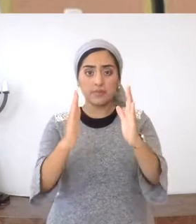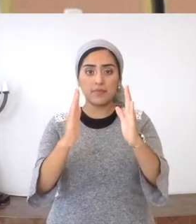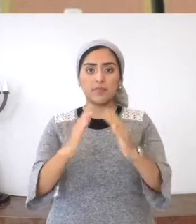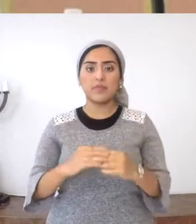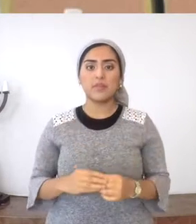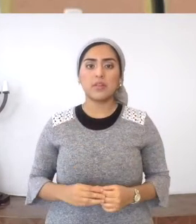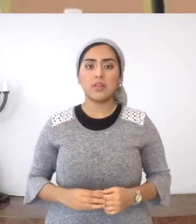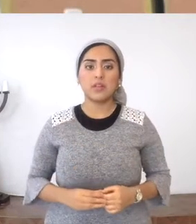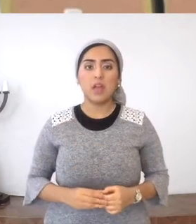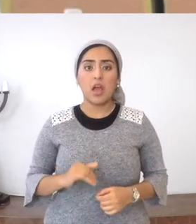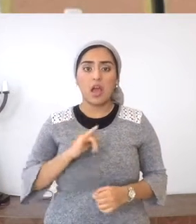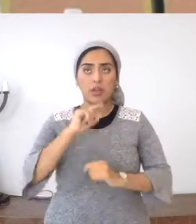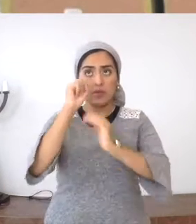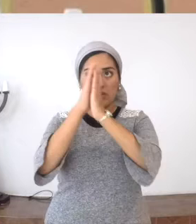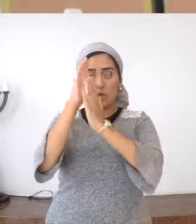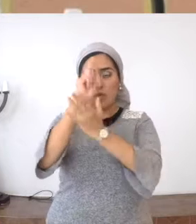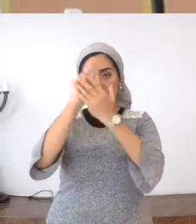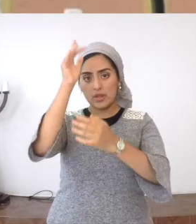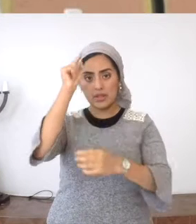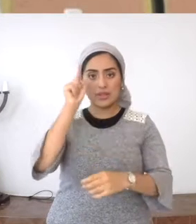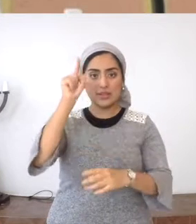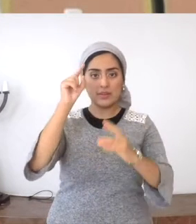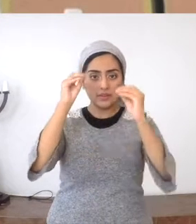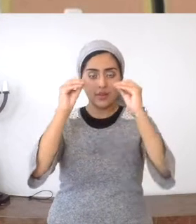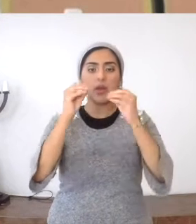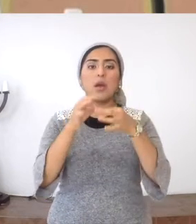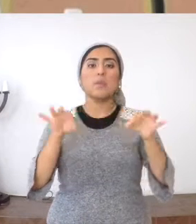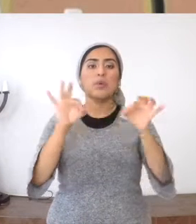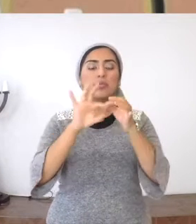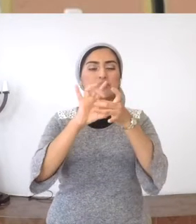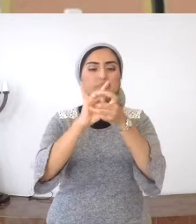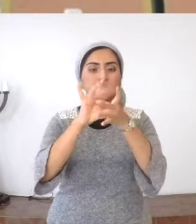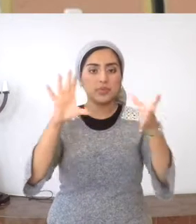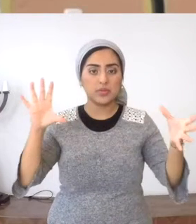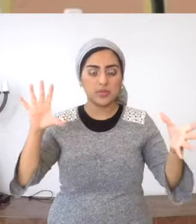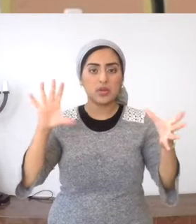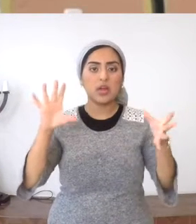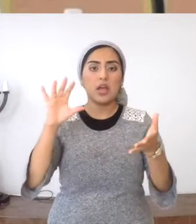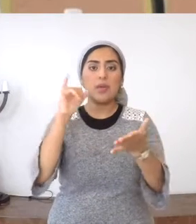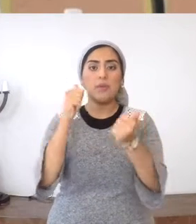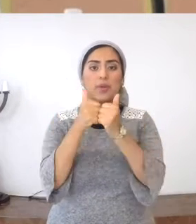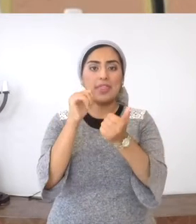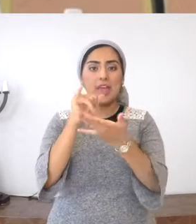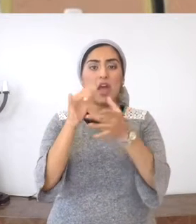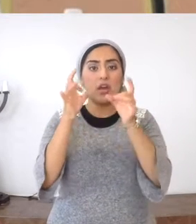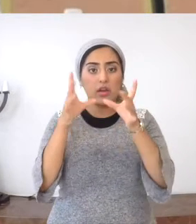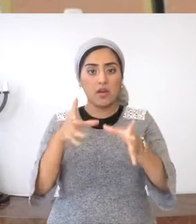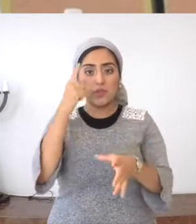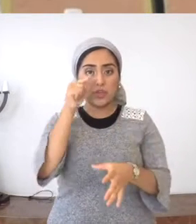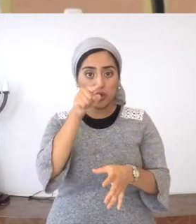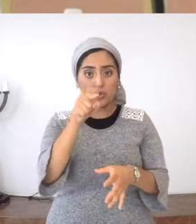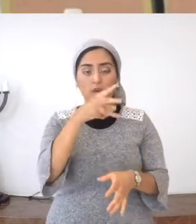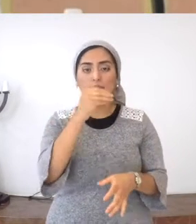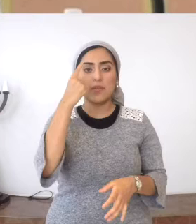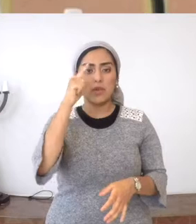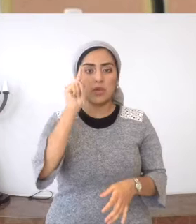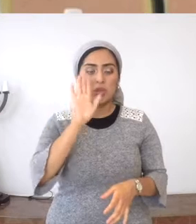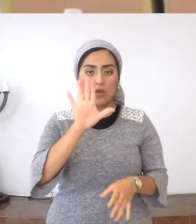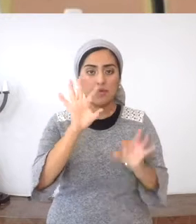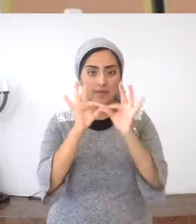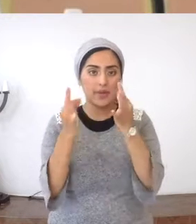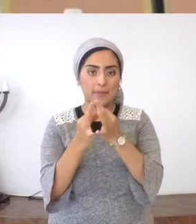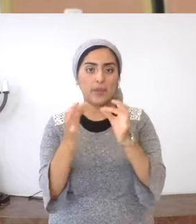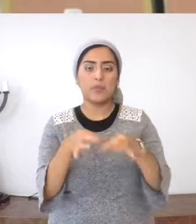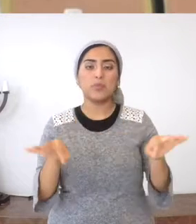favor Hagan caso al Consejo Yo le pedí al Eterno Que el ministrara Renuncia Y rompe Esa maldición